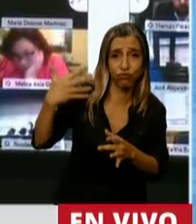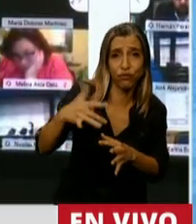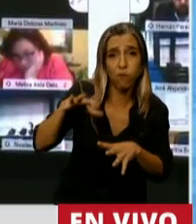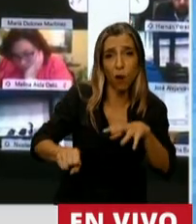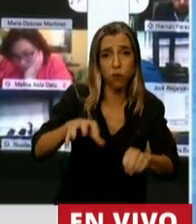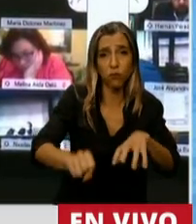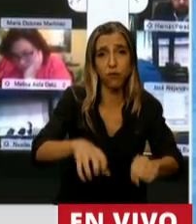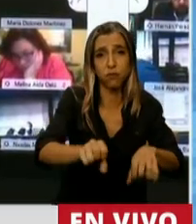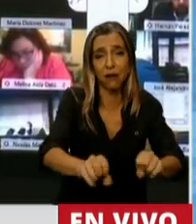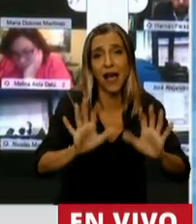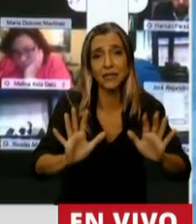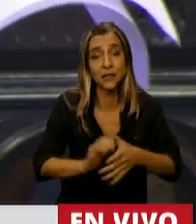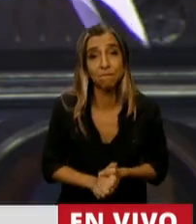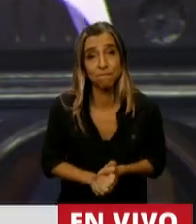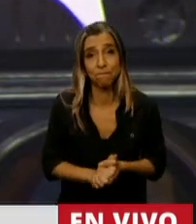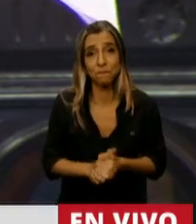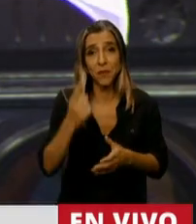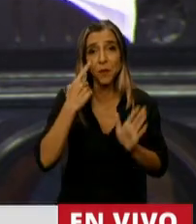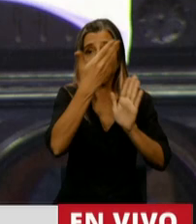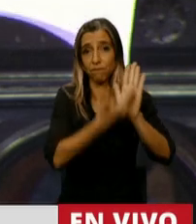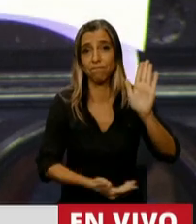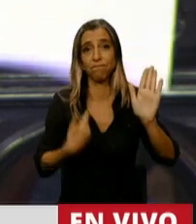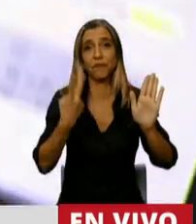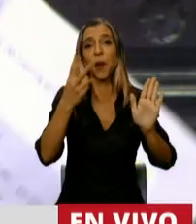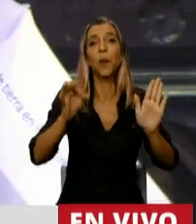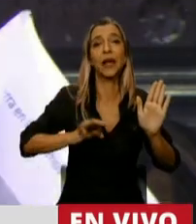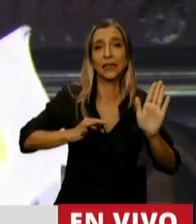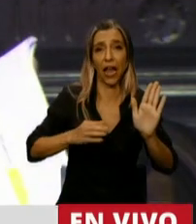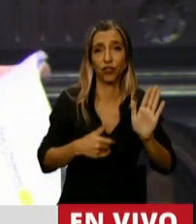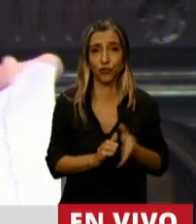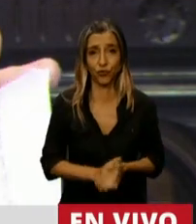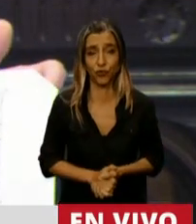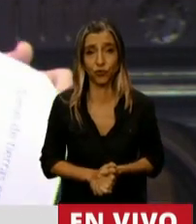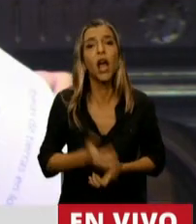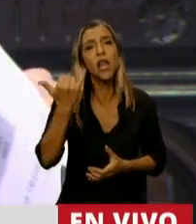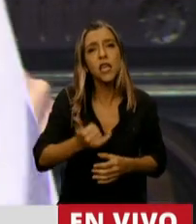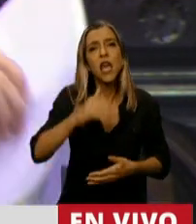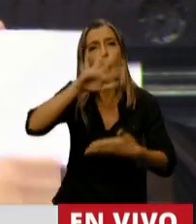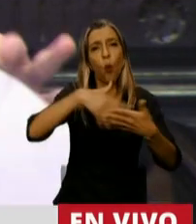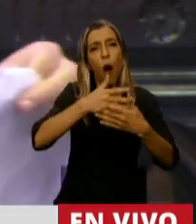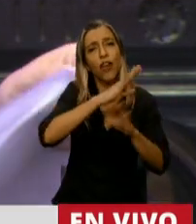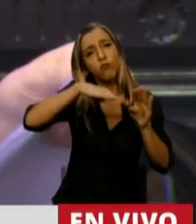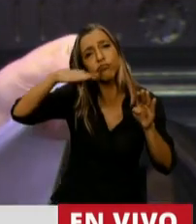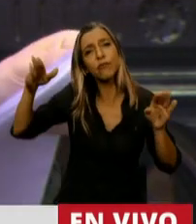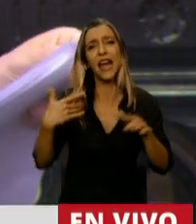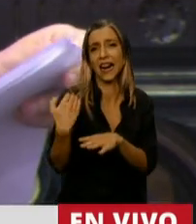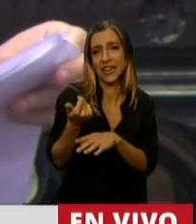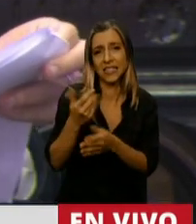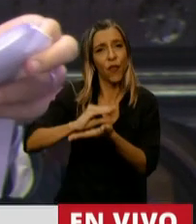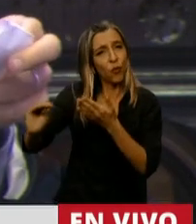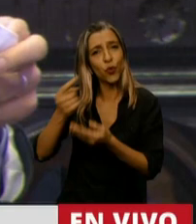Esos son los últimos 20 años también. Y tenemos cuadritos. Recién un diputado mostraba cuadritos y